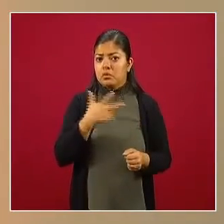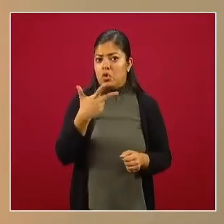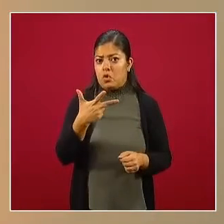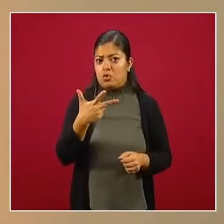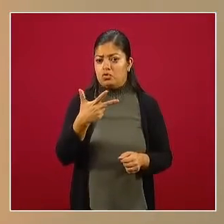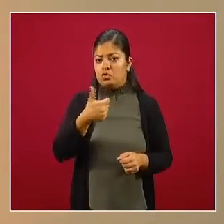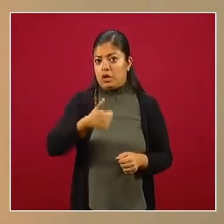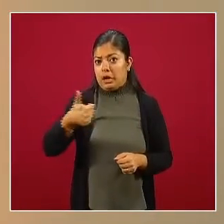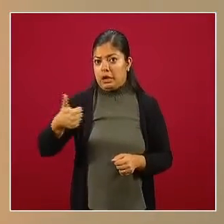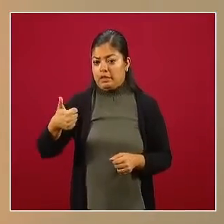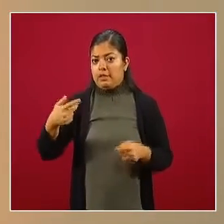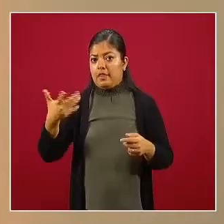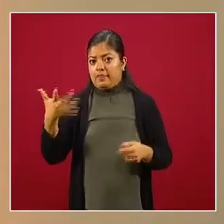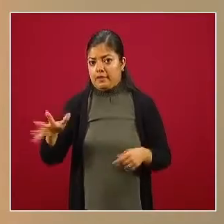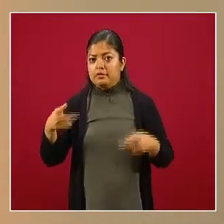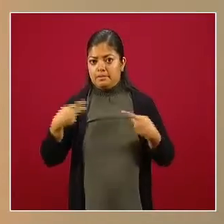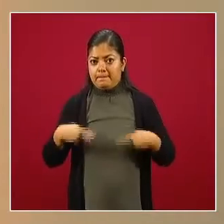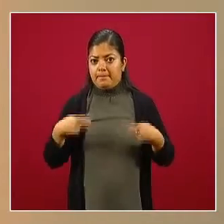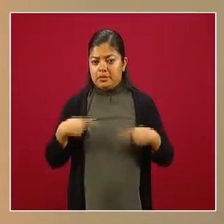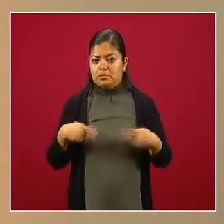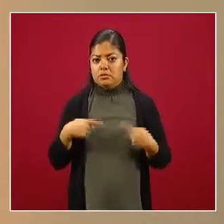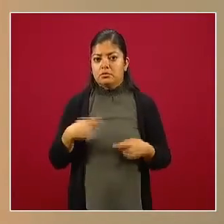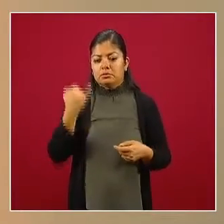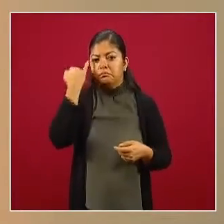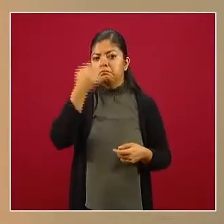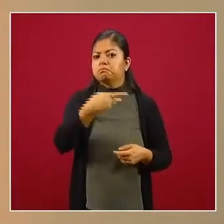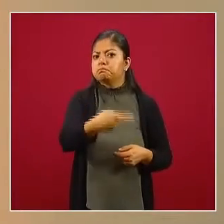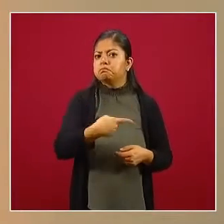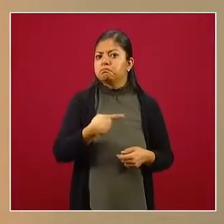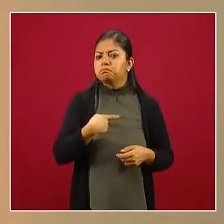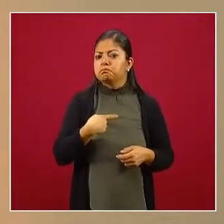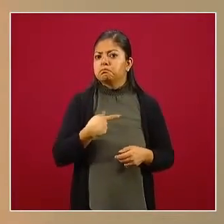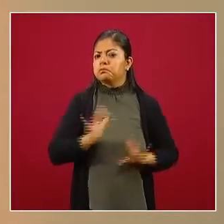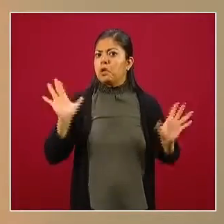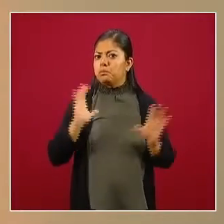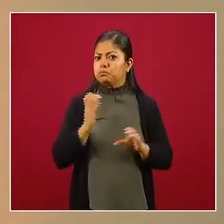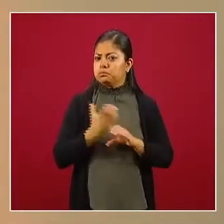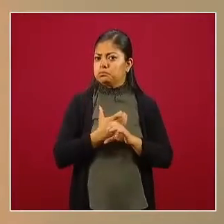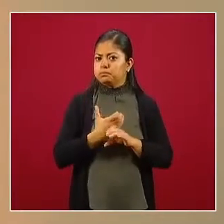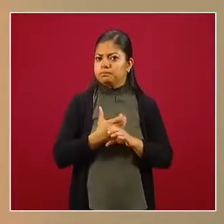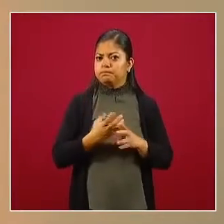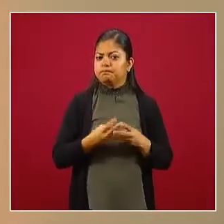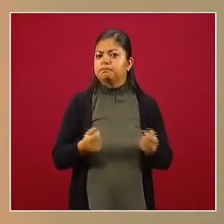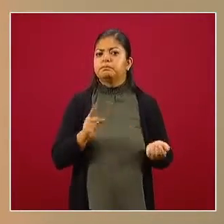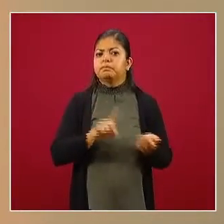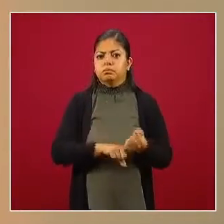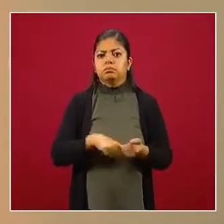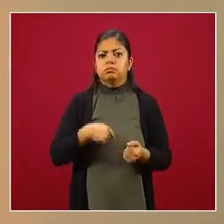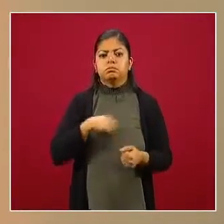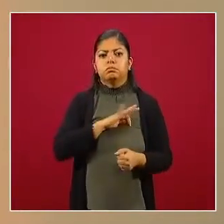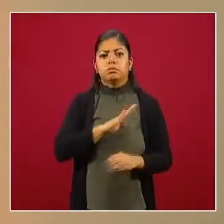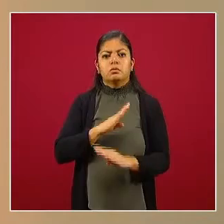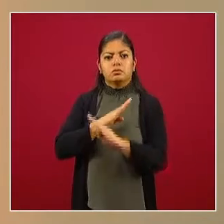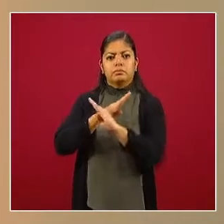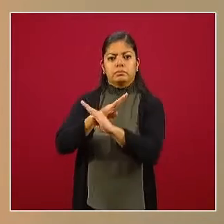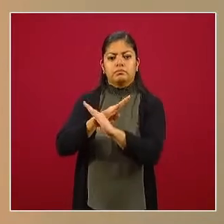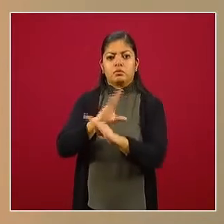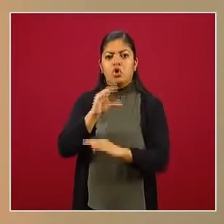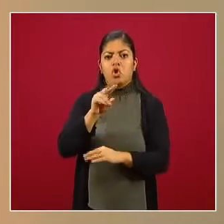riesgo. Y vamos a pensar que desarrollamos inmunidad, ya somos biológicamente resistentes a